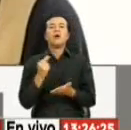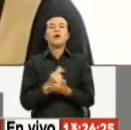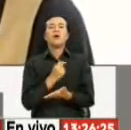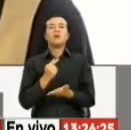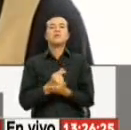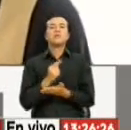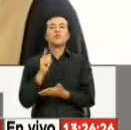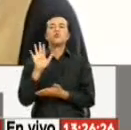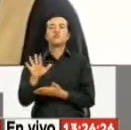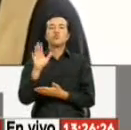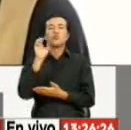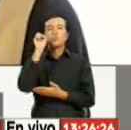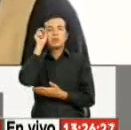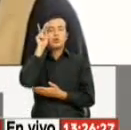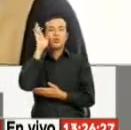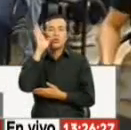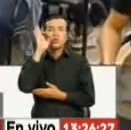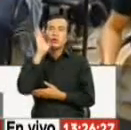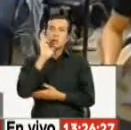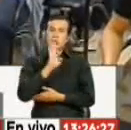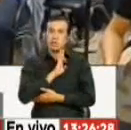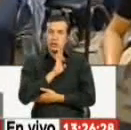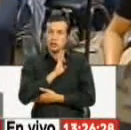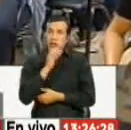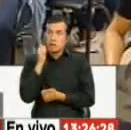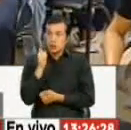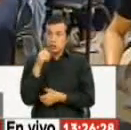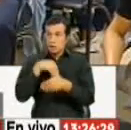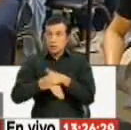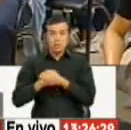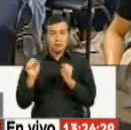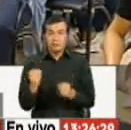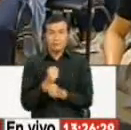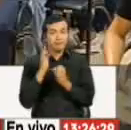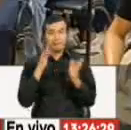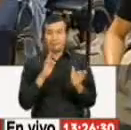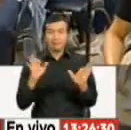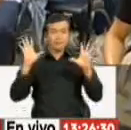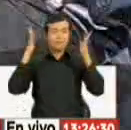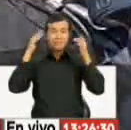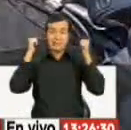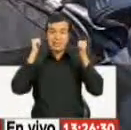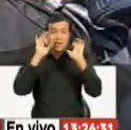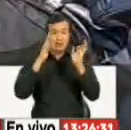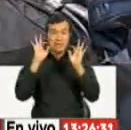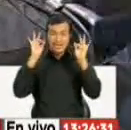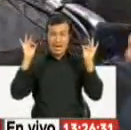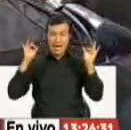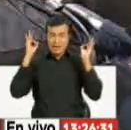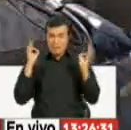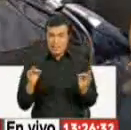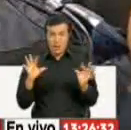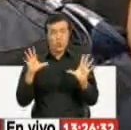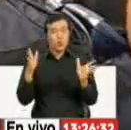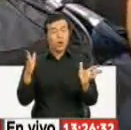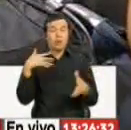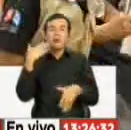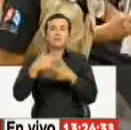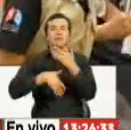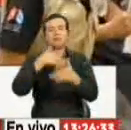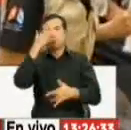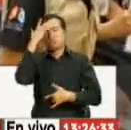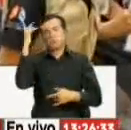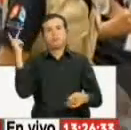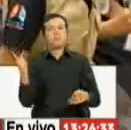con los criterios técnicos para estar ingresadas hay aseguran que no están recibiendo tratamiento adecuado lo que podría ocasionar complicaciones